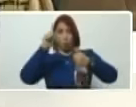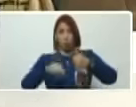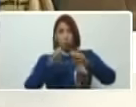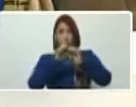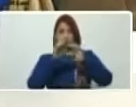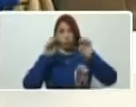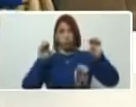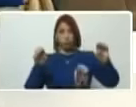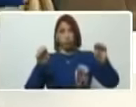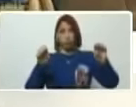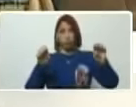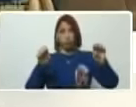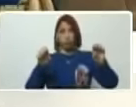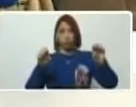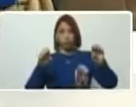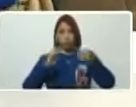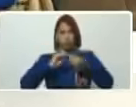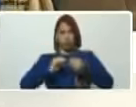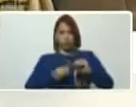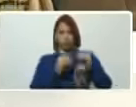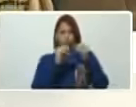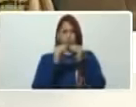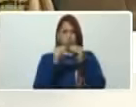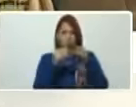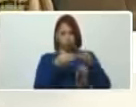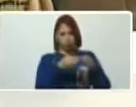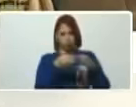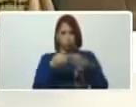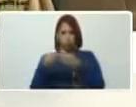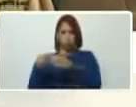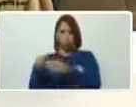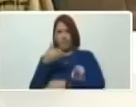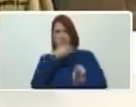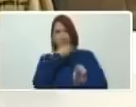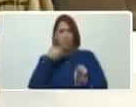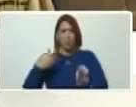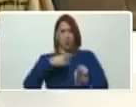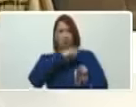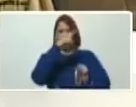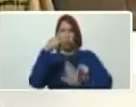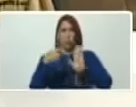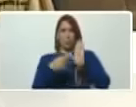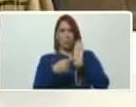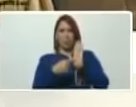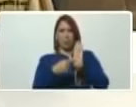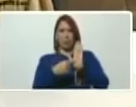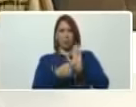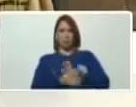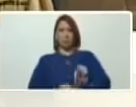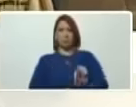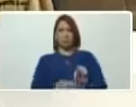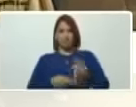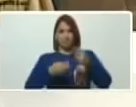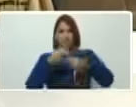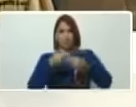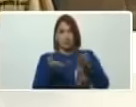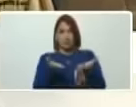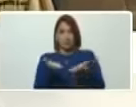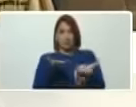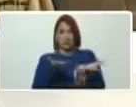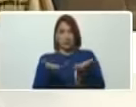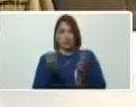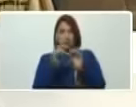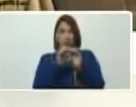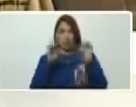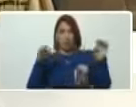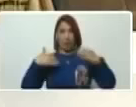educación, para ir a las reparaciones estructurales y a la mejoría completa de la infraestructura y del servicio de educación